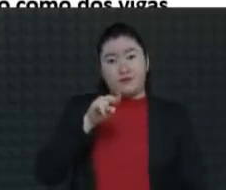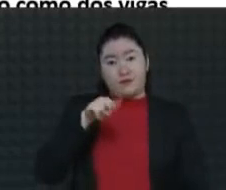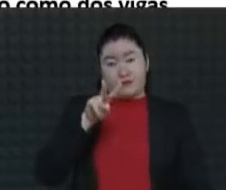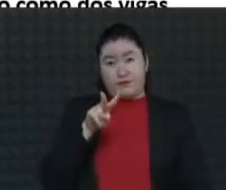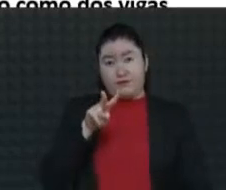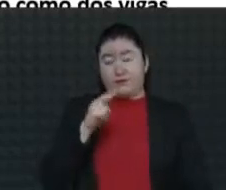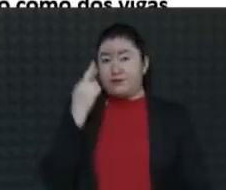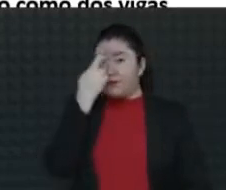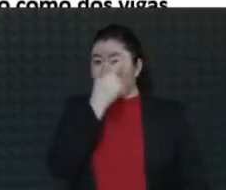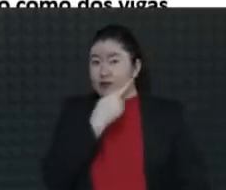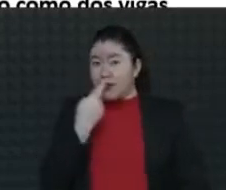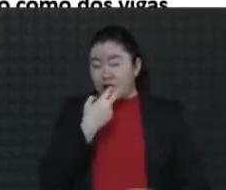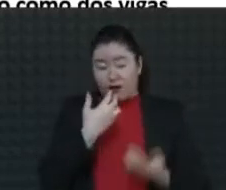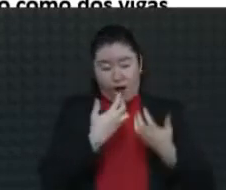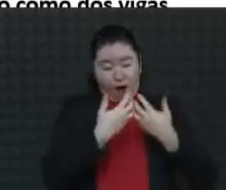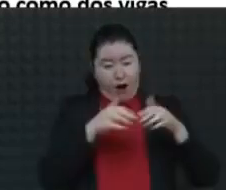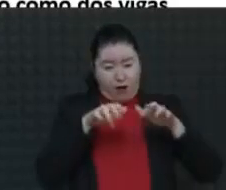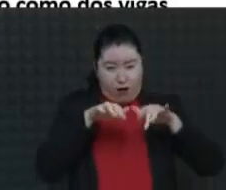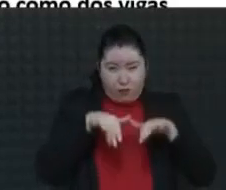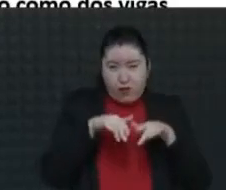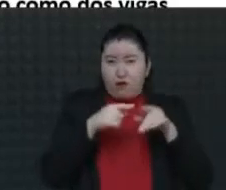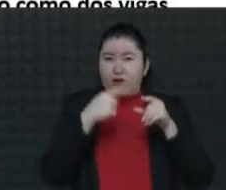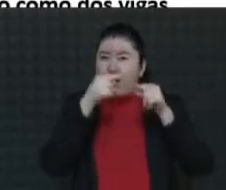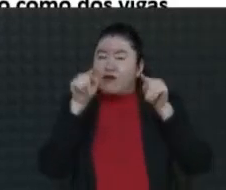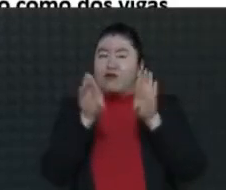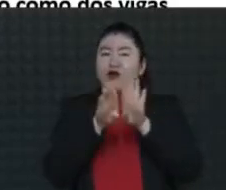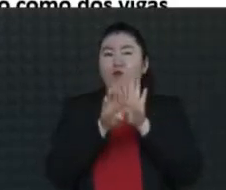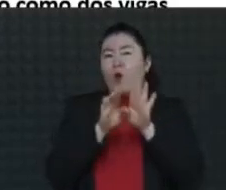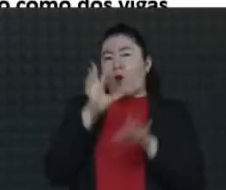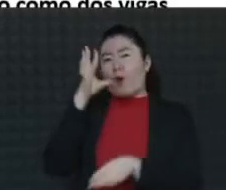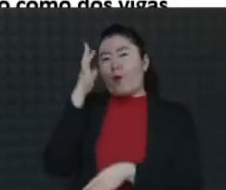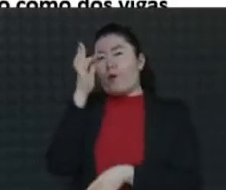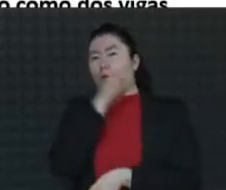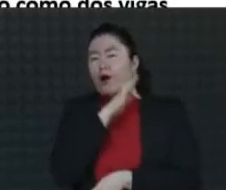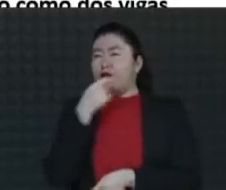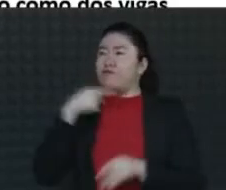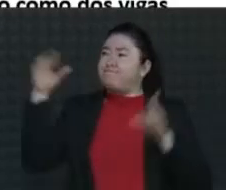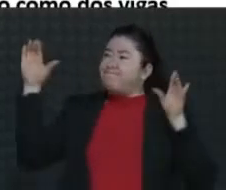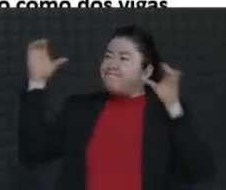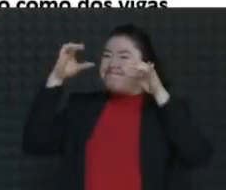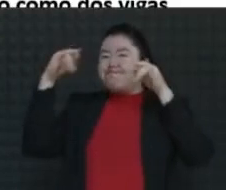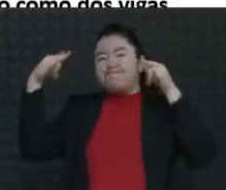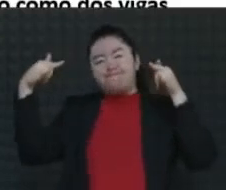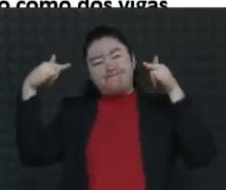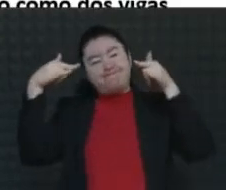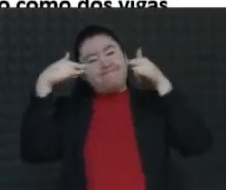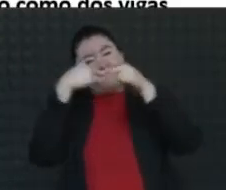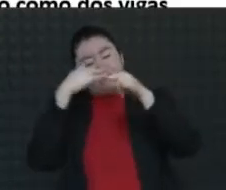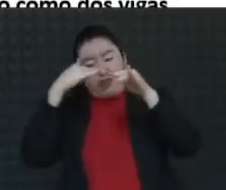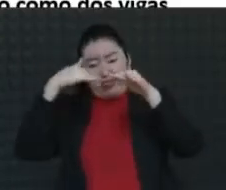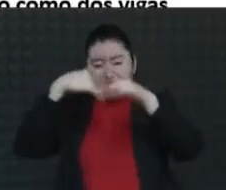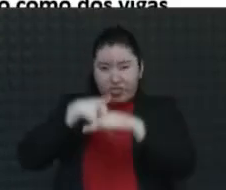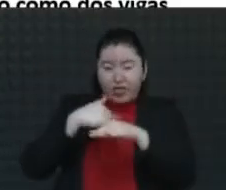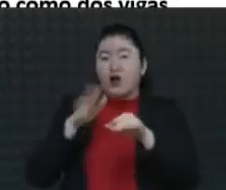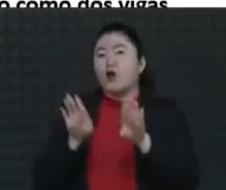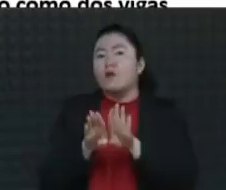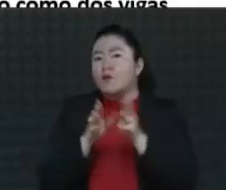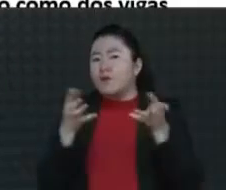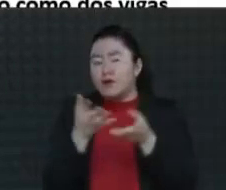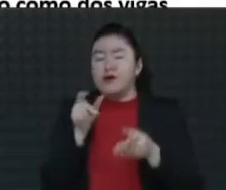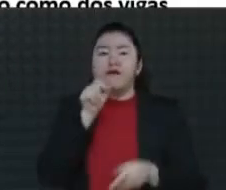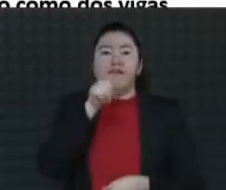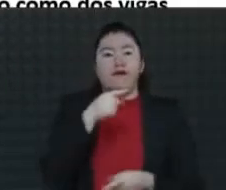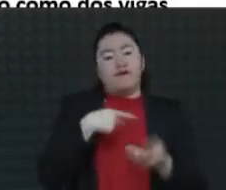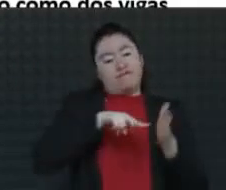modelos computacionales para simular el comportamiento del tramo elevado. Los análisis empleados establecieron los principios de ingeniería y